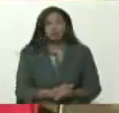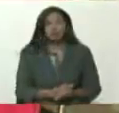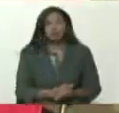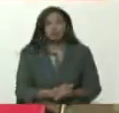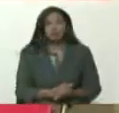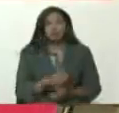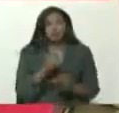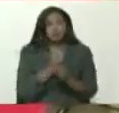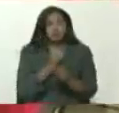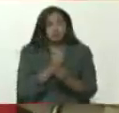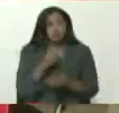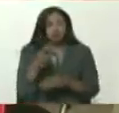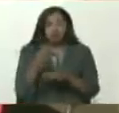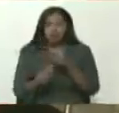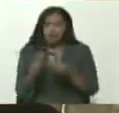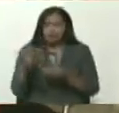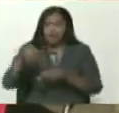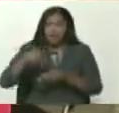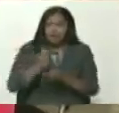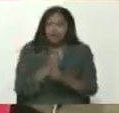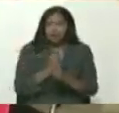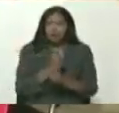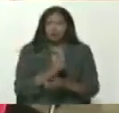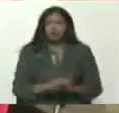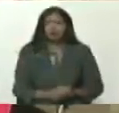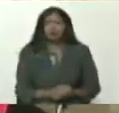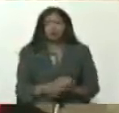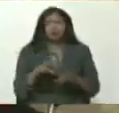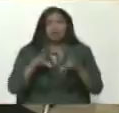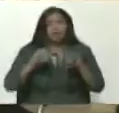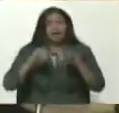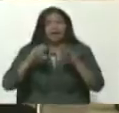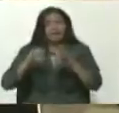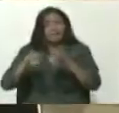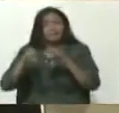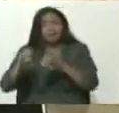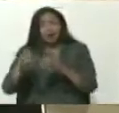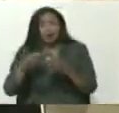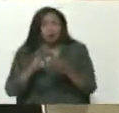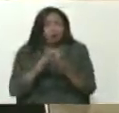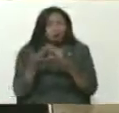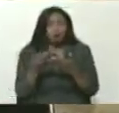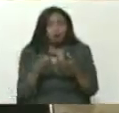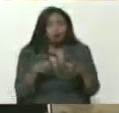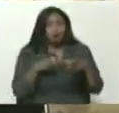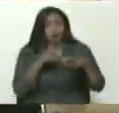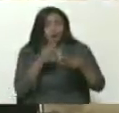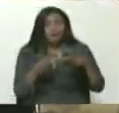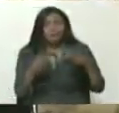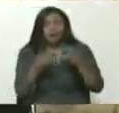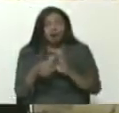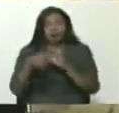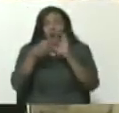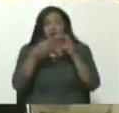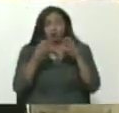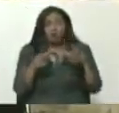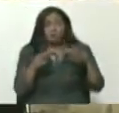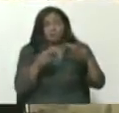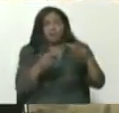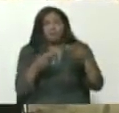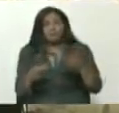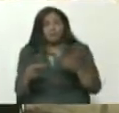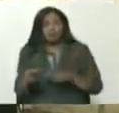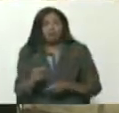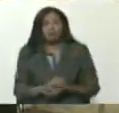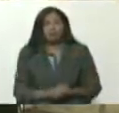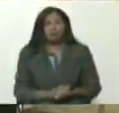están trabajando. Noel, ¿qué estás haciendo aquí, Noel? Esta es la parte de engrapado. Esta es la parte que viene de aquí, de engrapado. Este después viene a una parte,